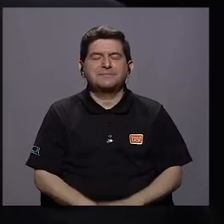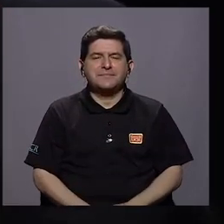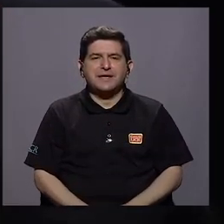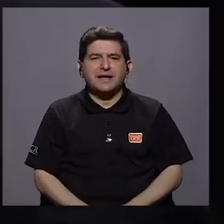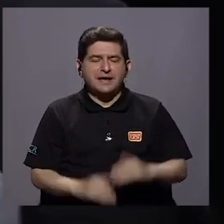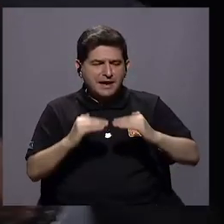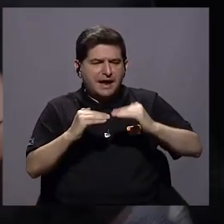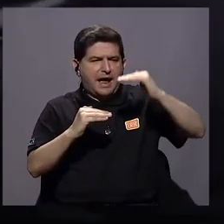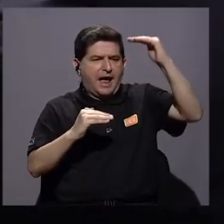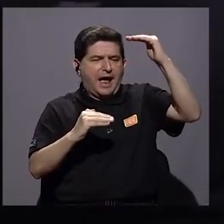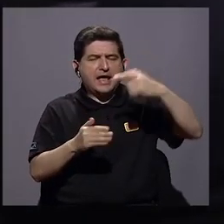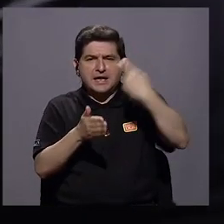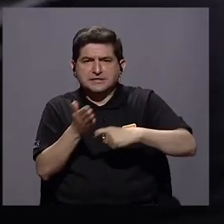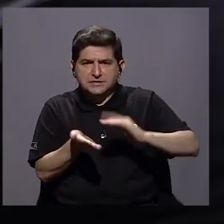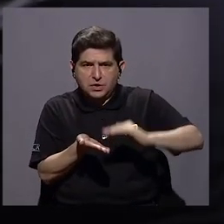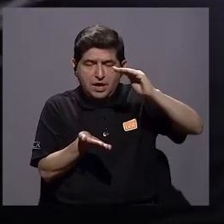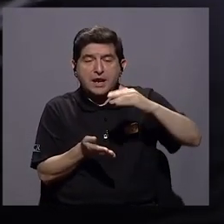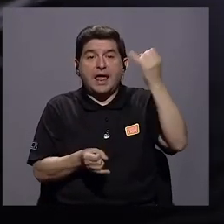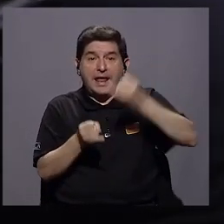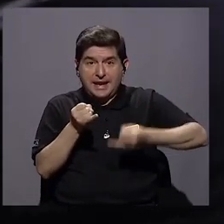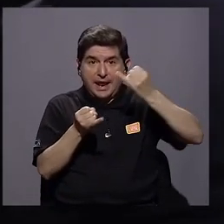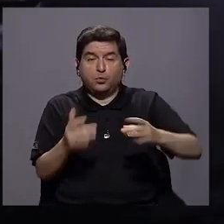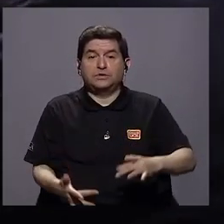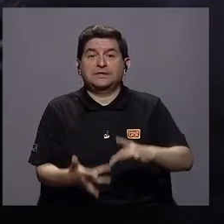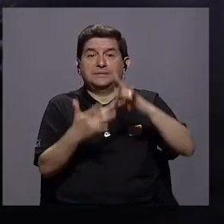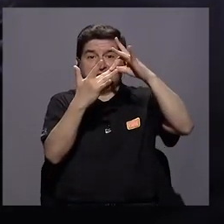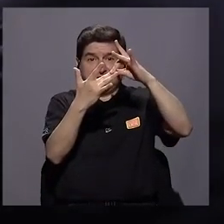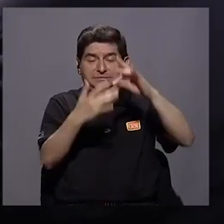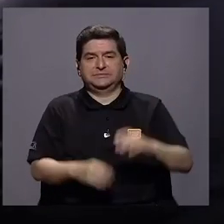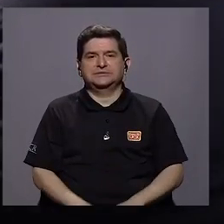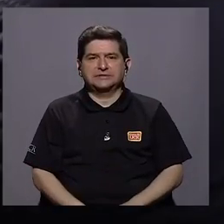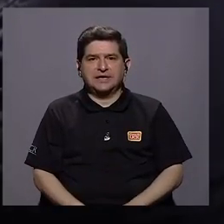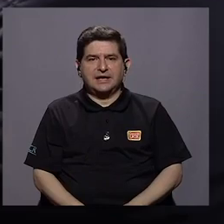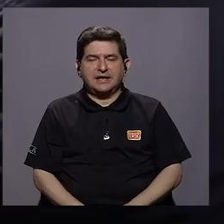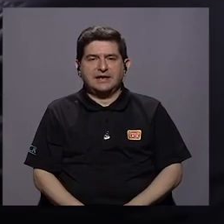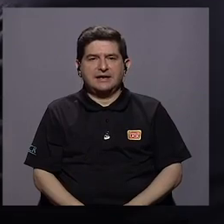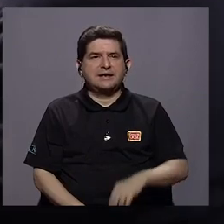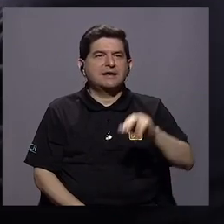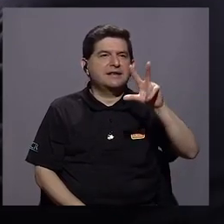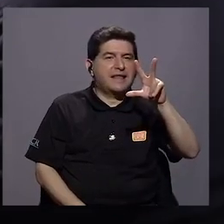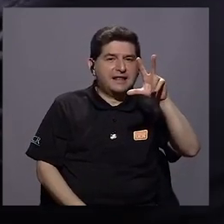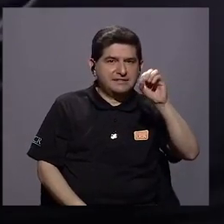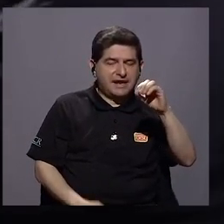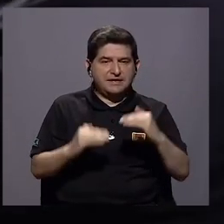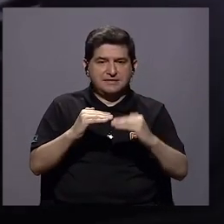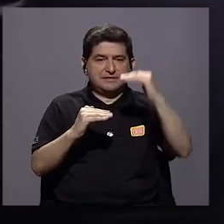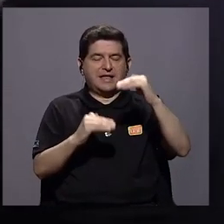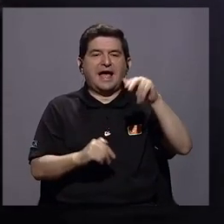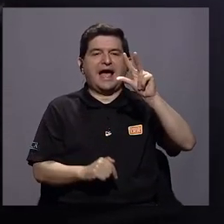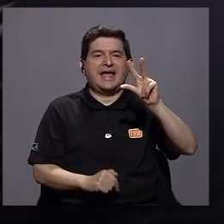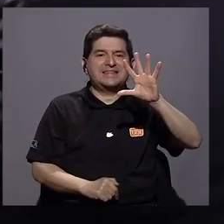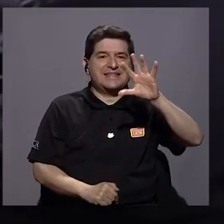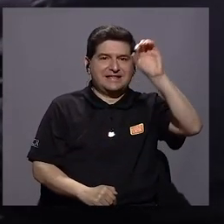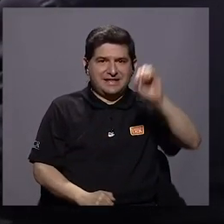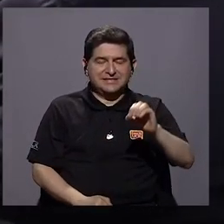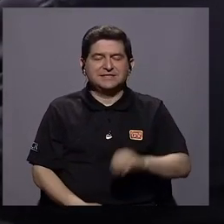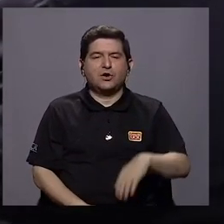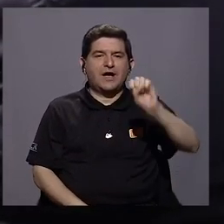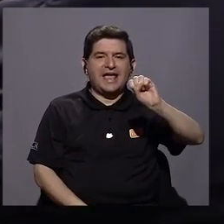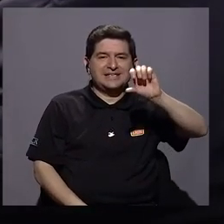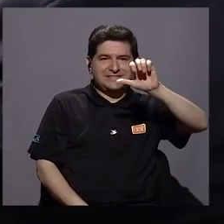de ese impuesto, especialmente la última escala. La que está en el 30, sube al 35 para